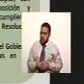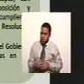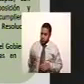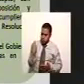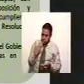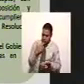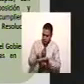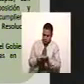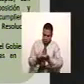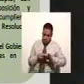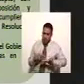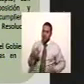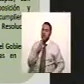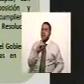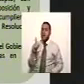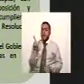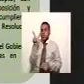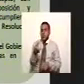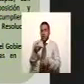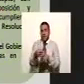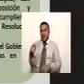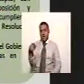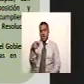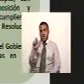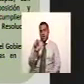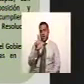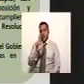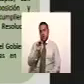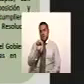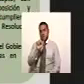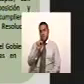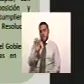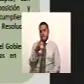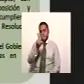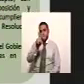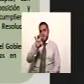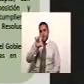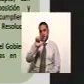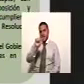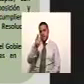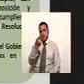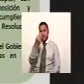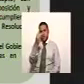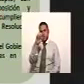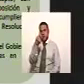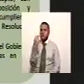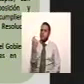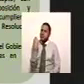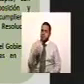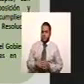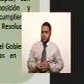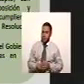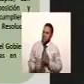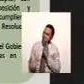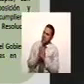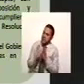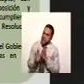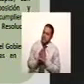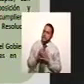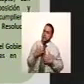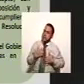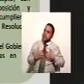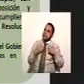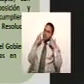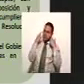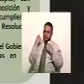días, y el señor empezaba a narrar algo muy preocupante. Los cupos, que además tienen